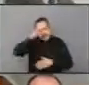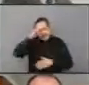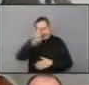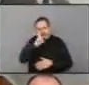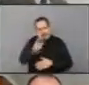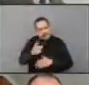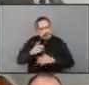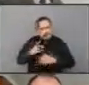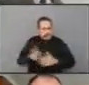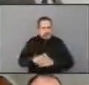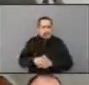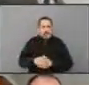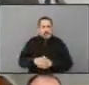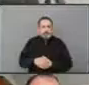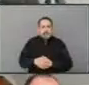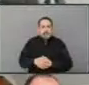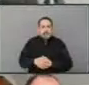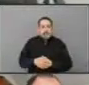que